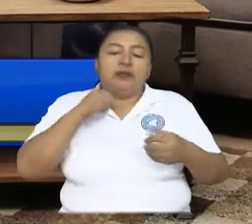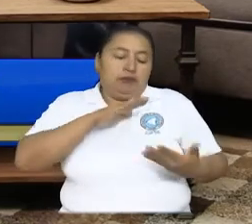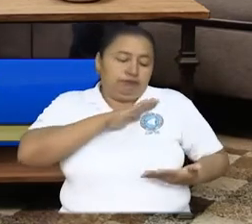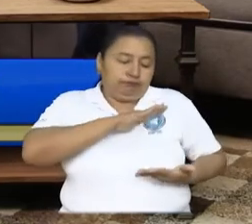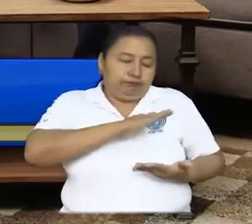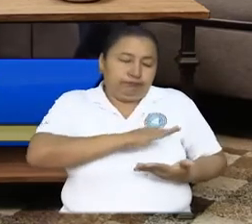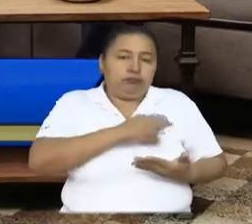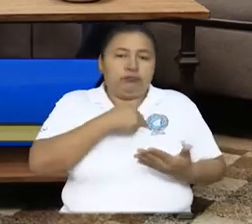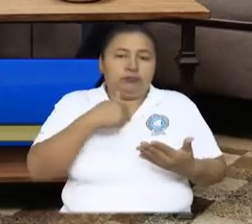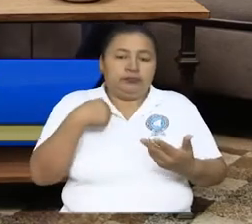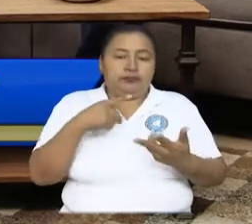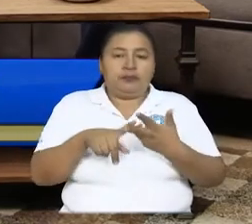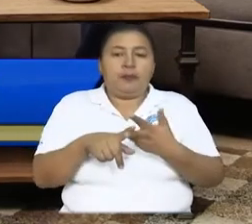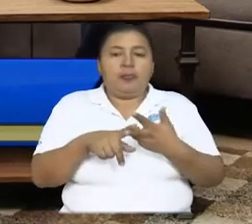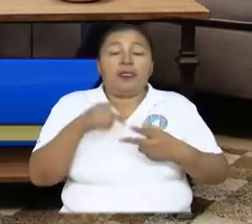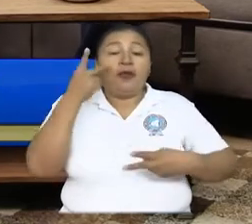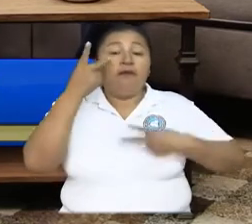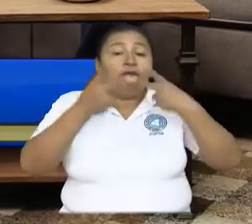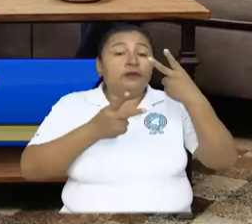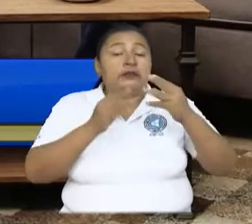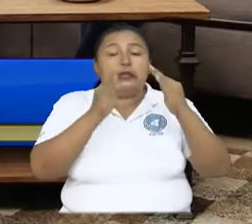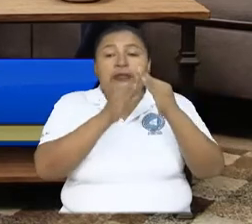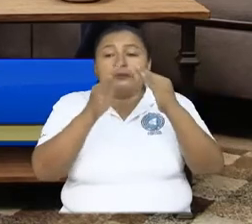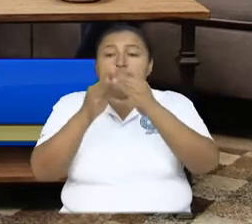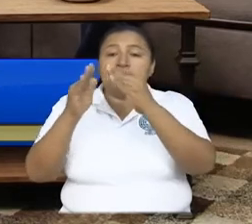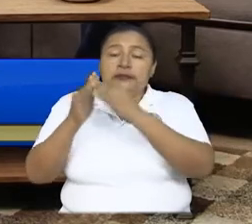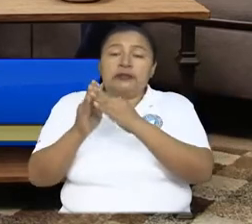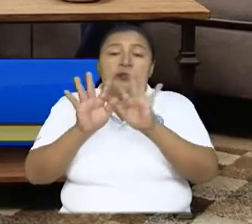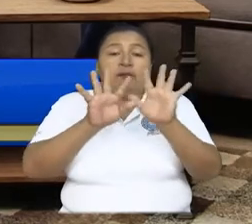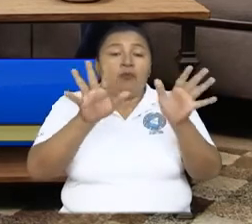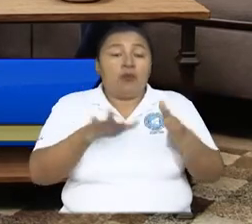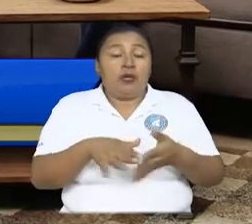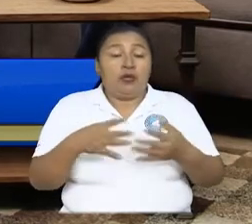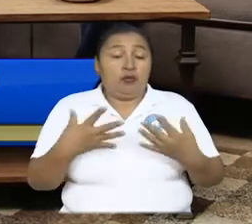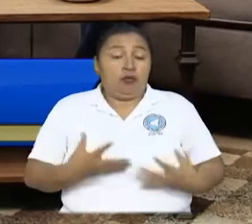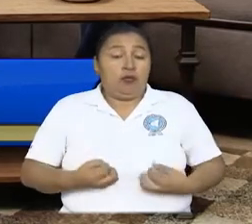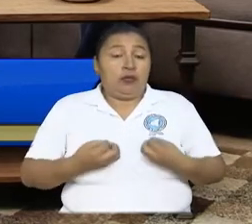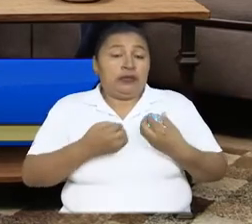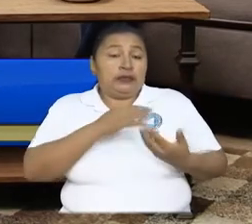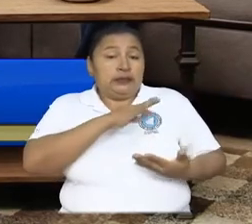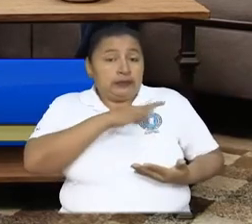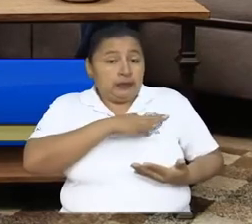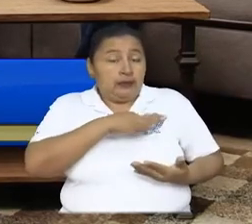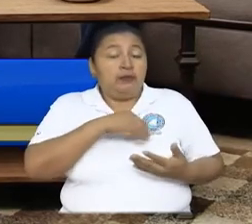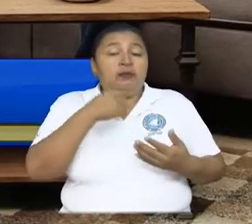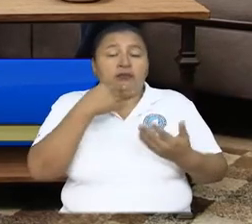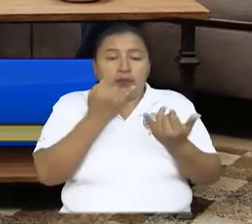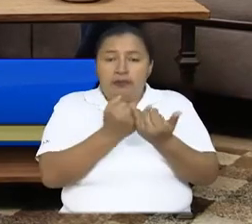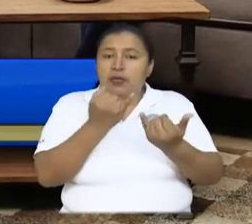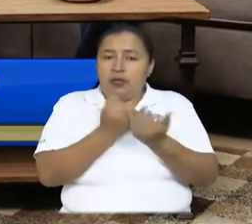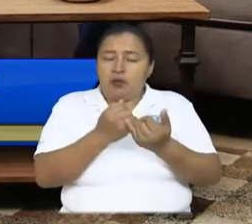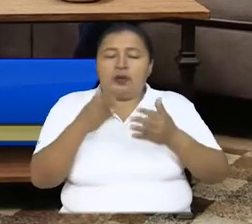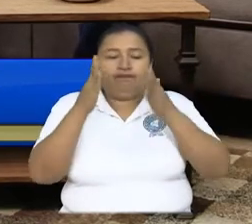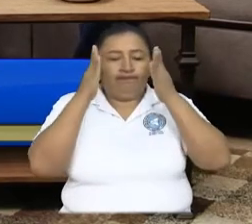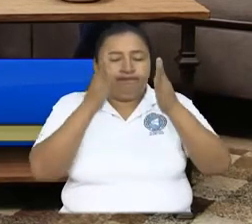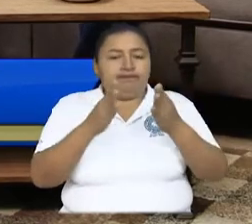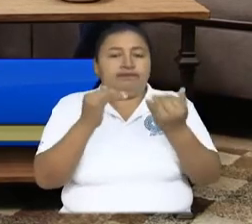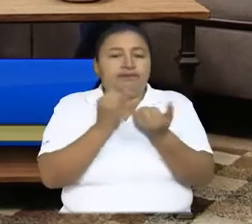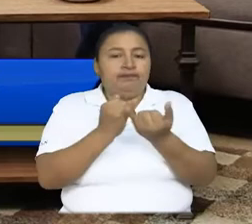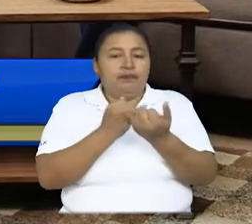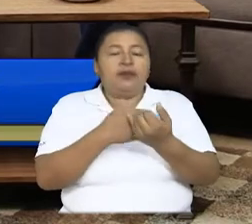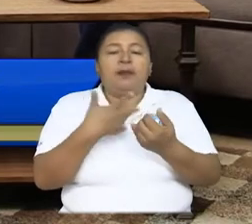las visitas casa a casa las mujeres con cáncer de mama también importante para nosotros y también